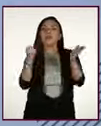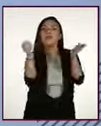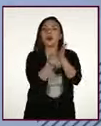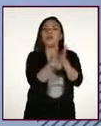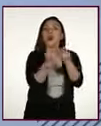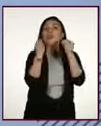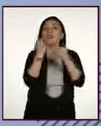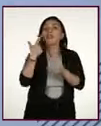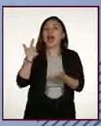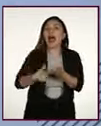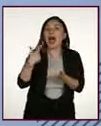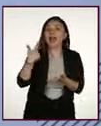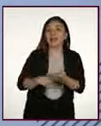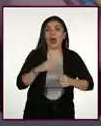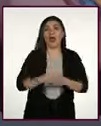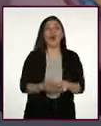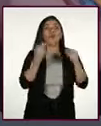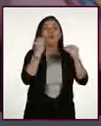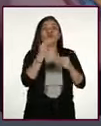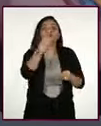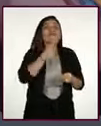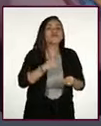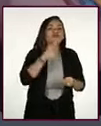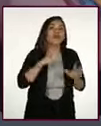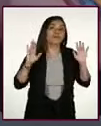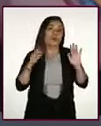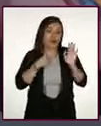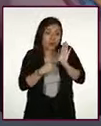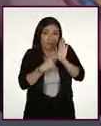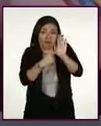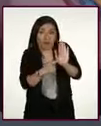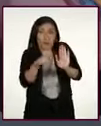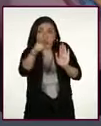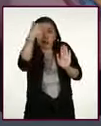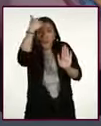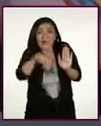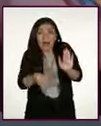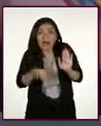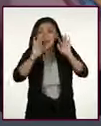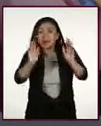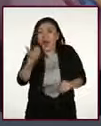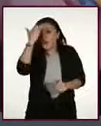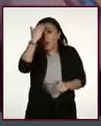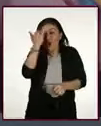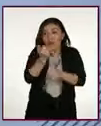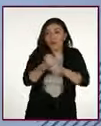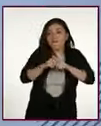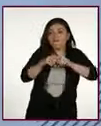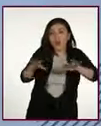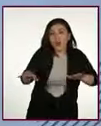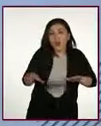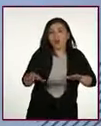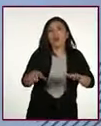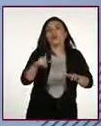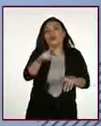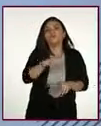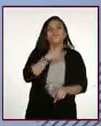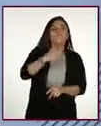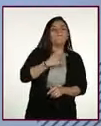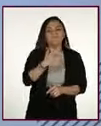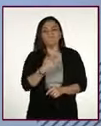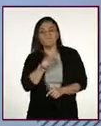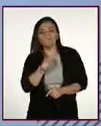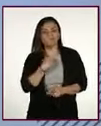de grasa, exceso de Ya sodio. es tu decisión, claro. Porque tú sabes, a partir de ahí, si tú tienes información que no está basada en tintes morales, puedes tomar